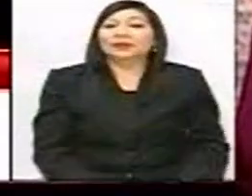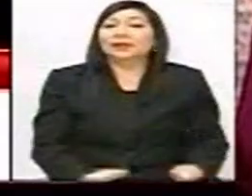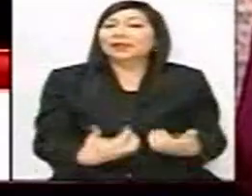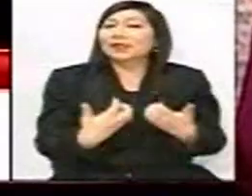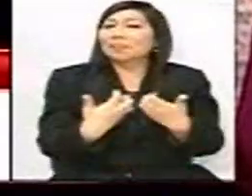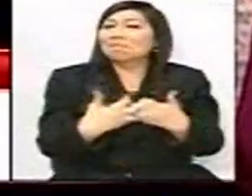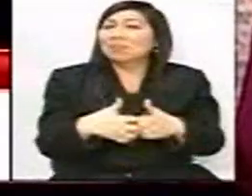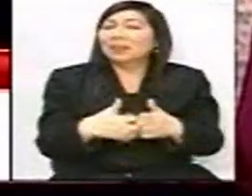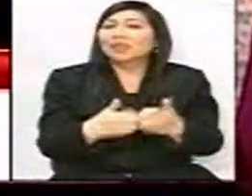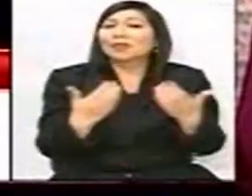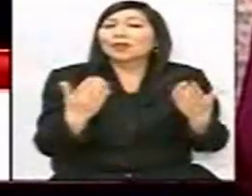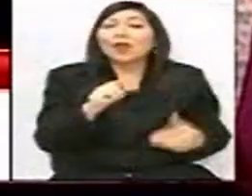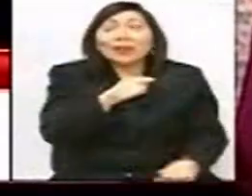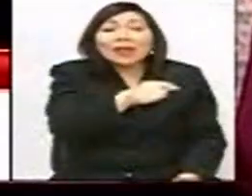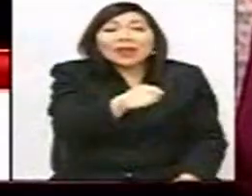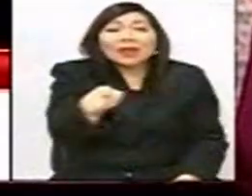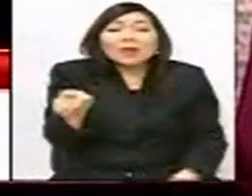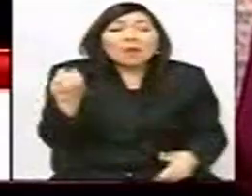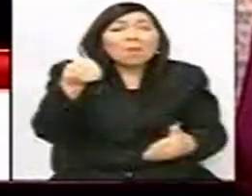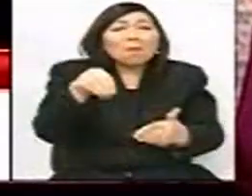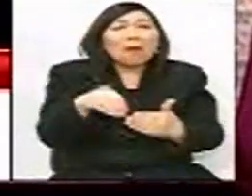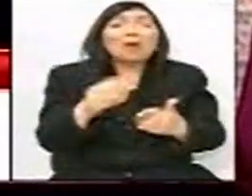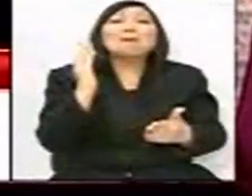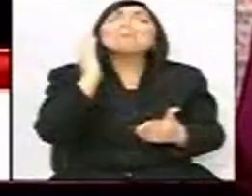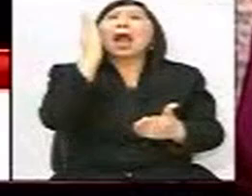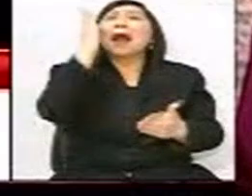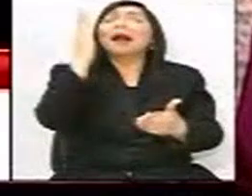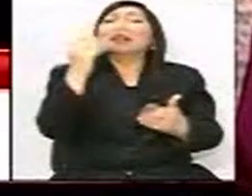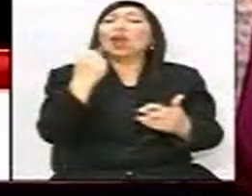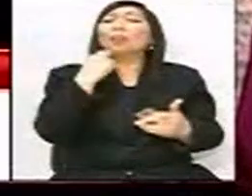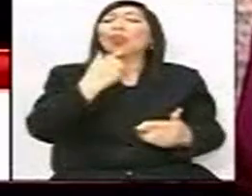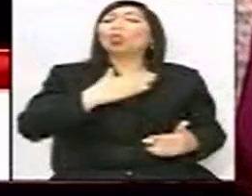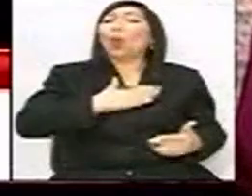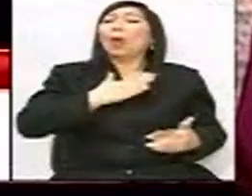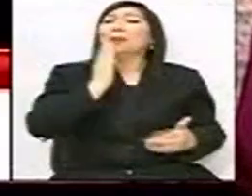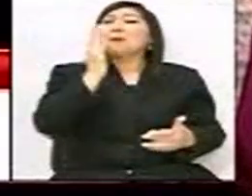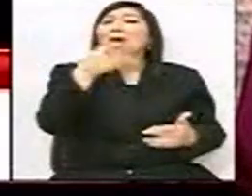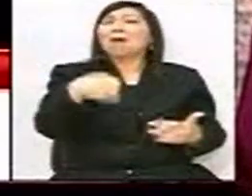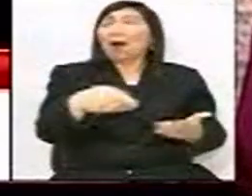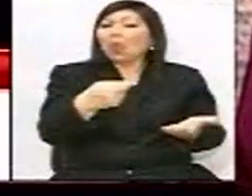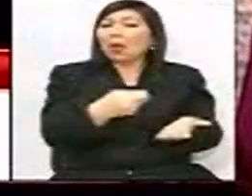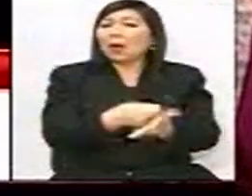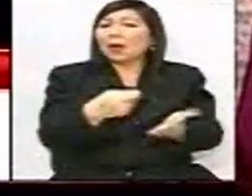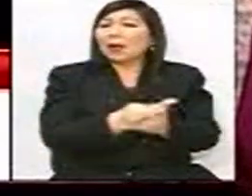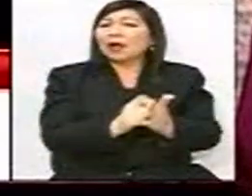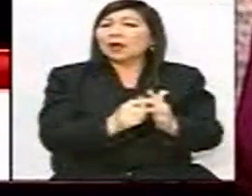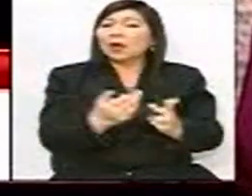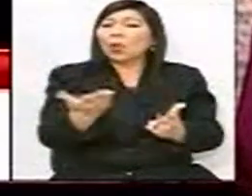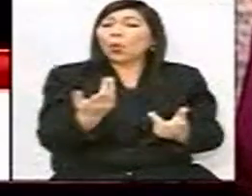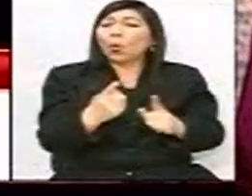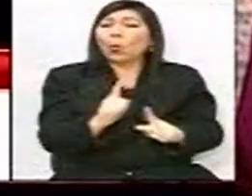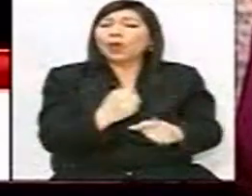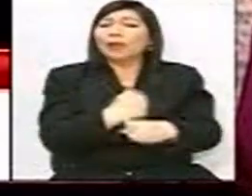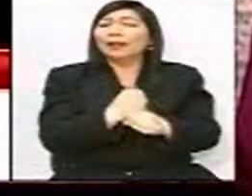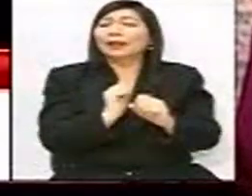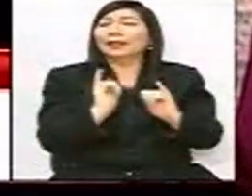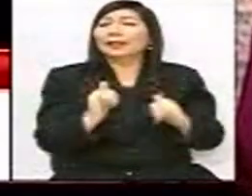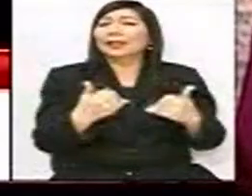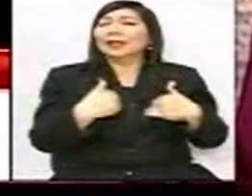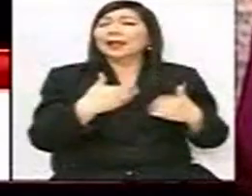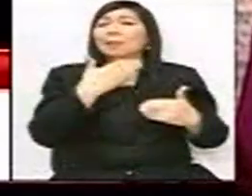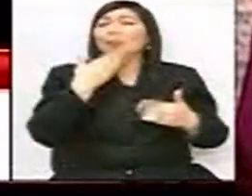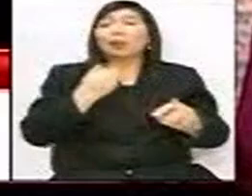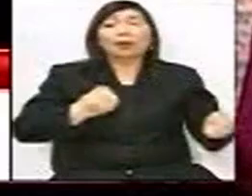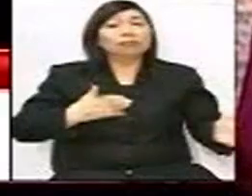empresa, donde ellos mismos ponían las condiciones del contrato. Decían, vamos a comenzar a cobrar cuando las obras para tener